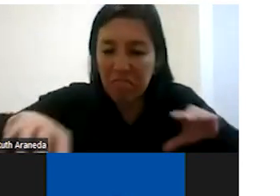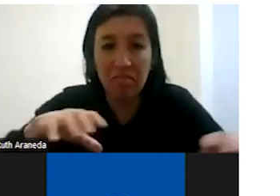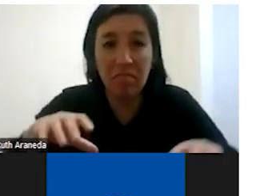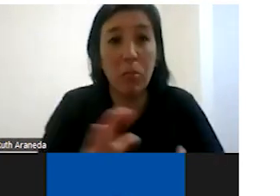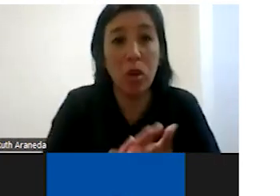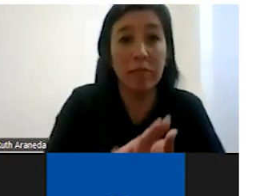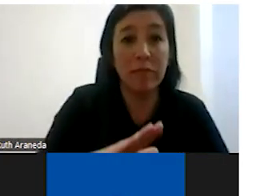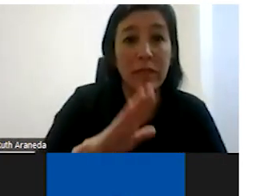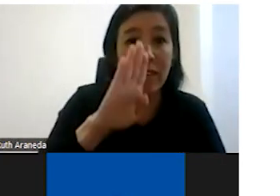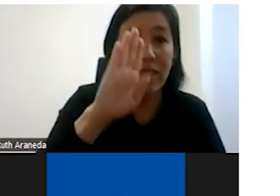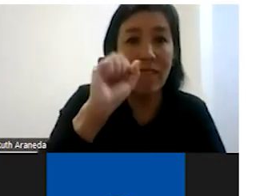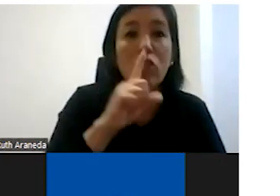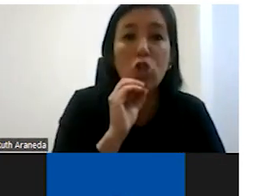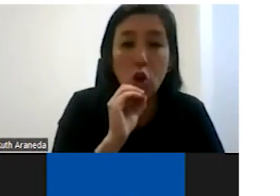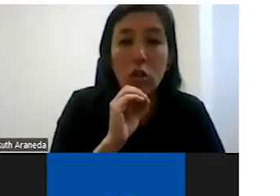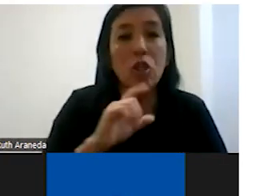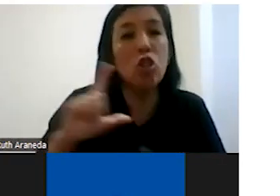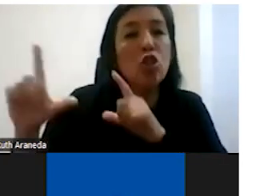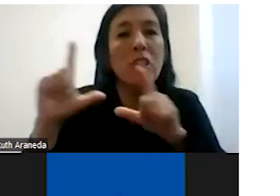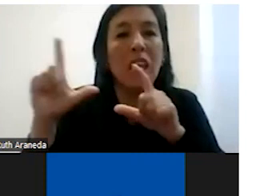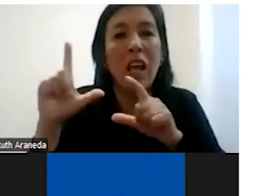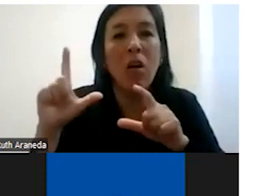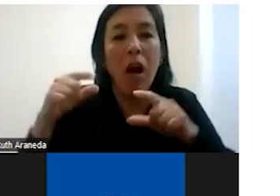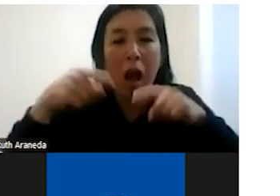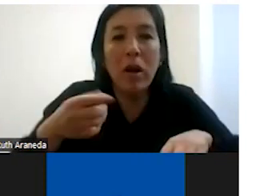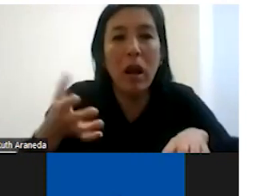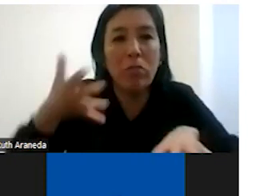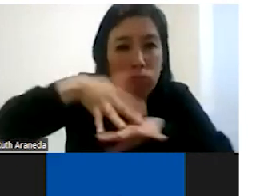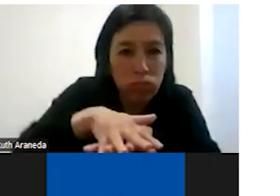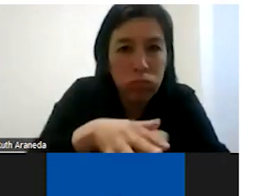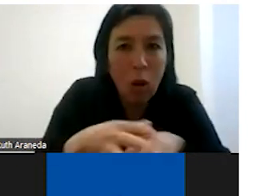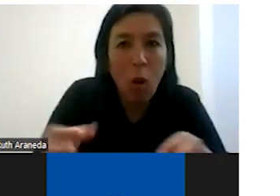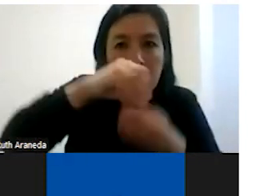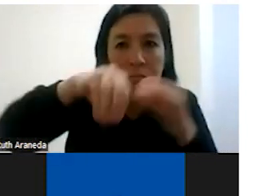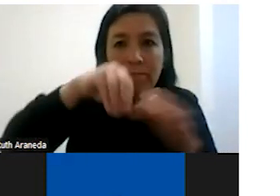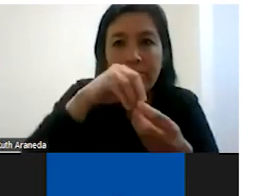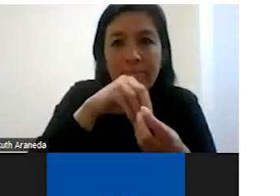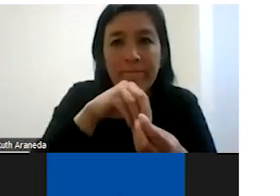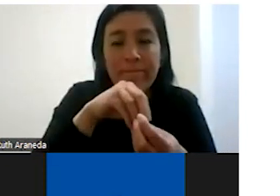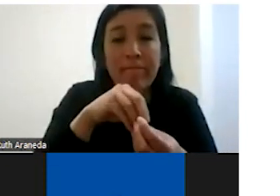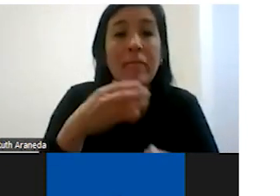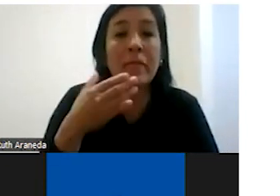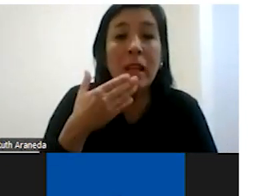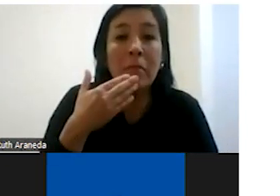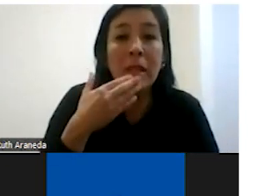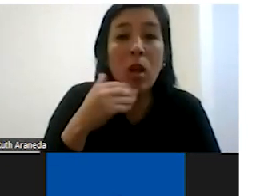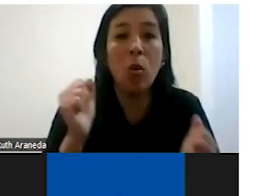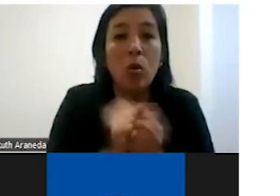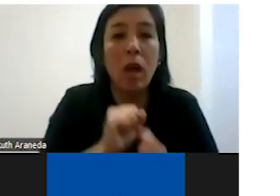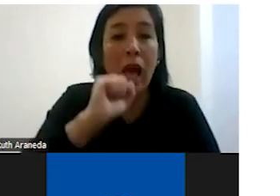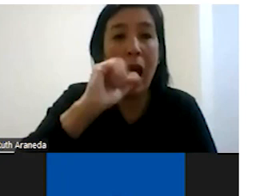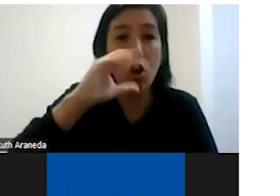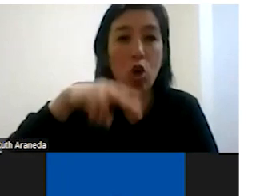Bato y yo llego completamente aparte. Ahora tenemos súper traslapado, en paralelo, conviven y conviven también con Aconcagua.